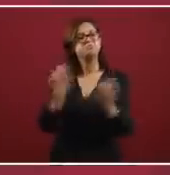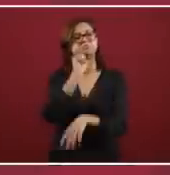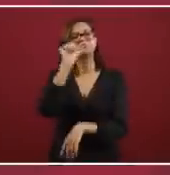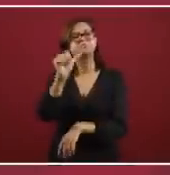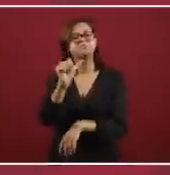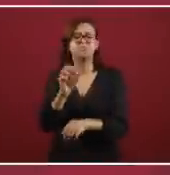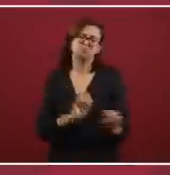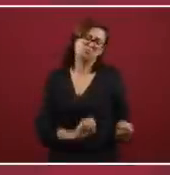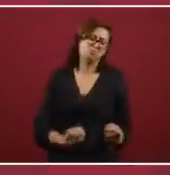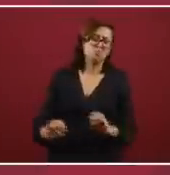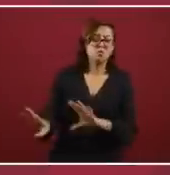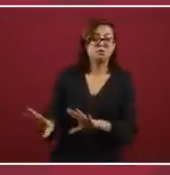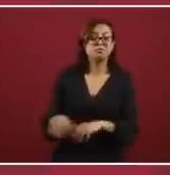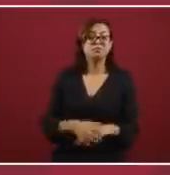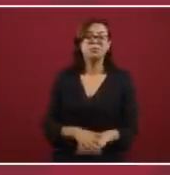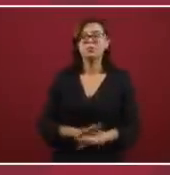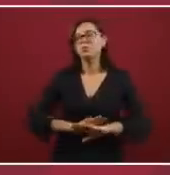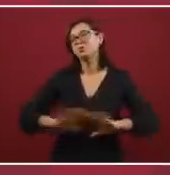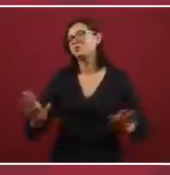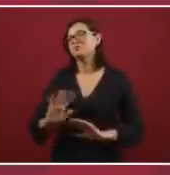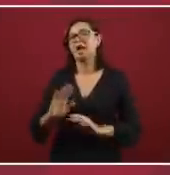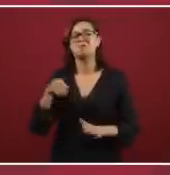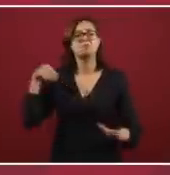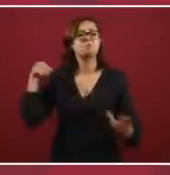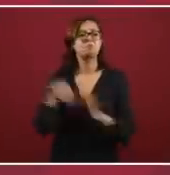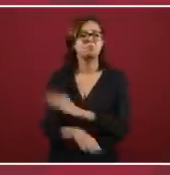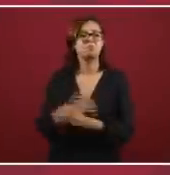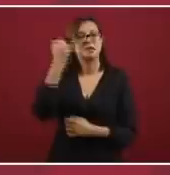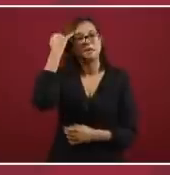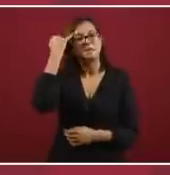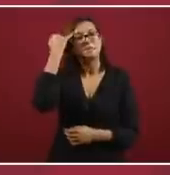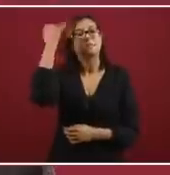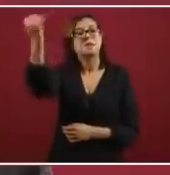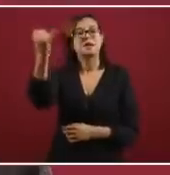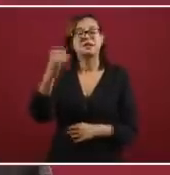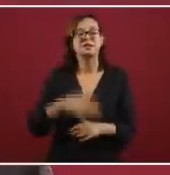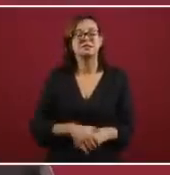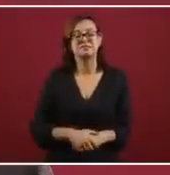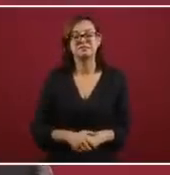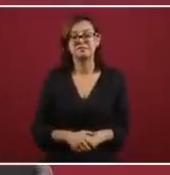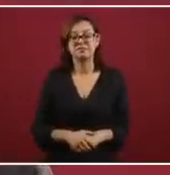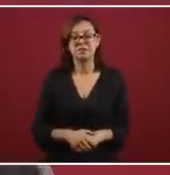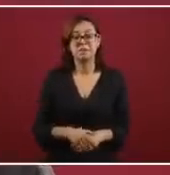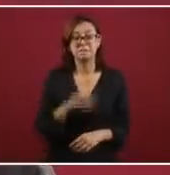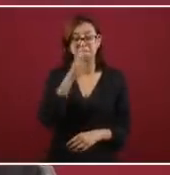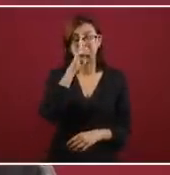imagínense cómo estaríamos. La crisis tan tremenda,